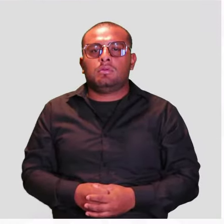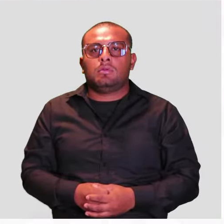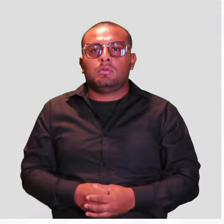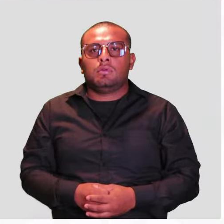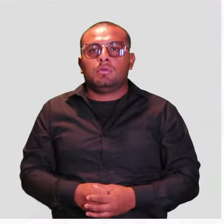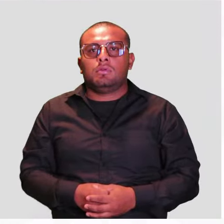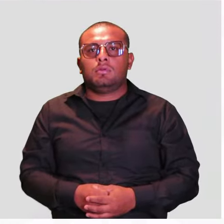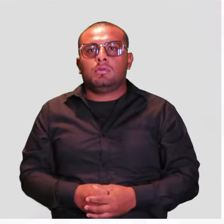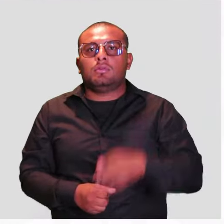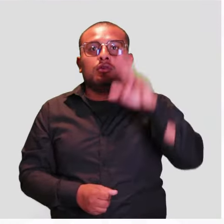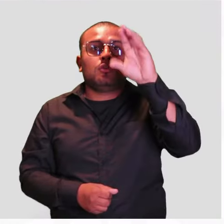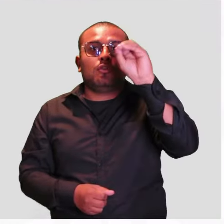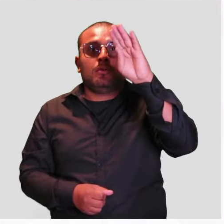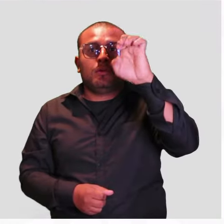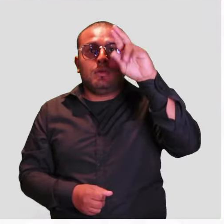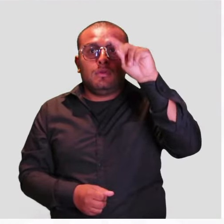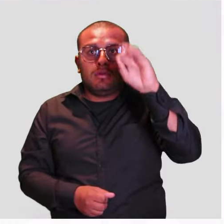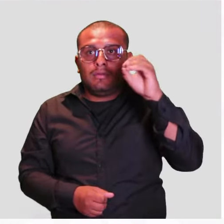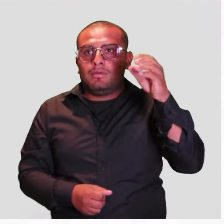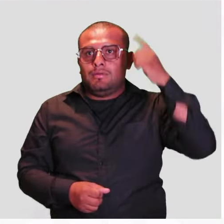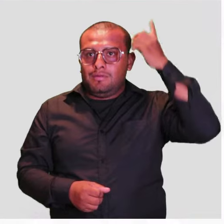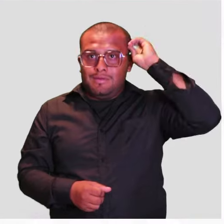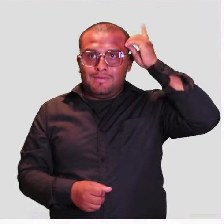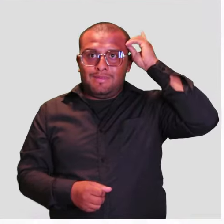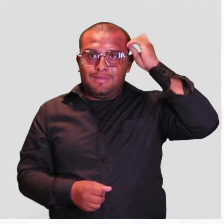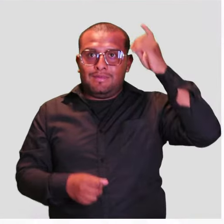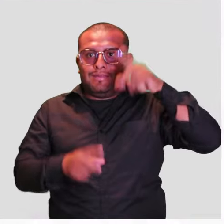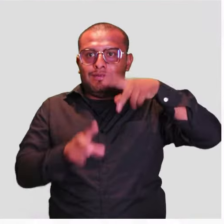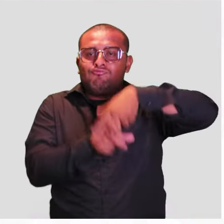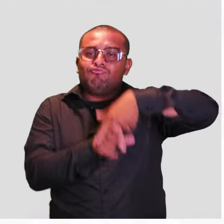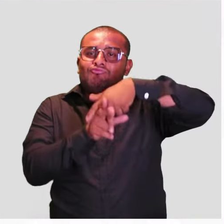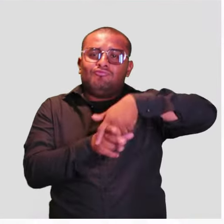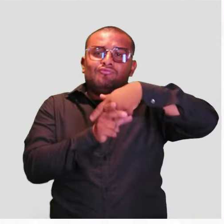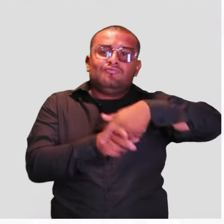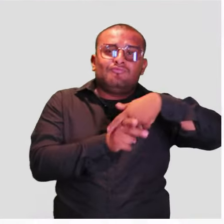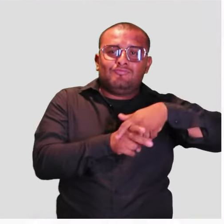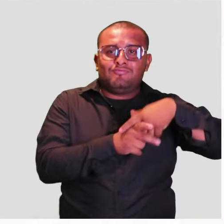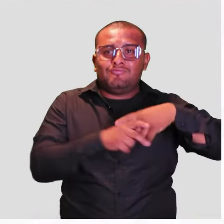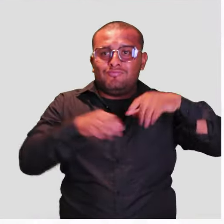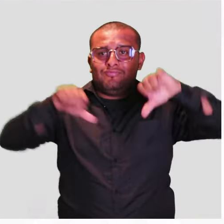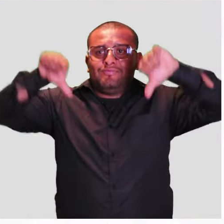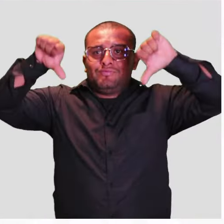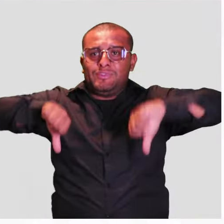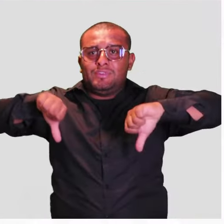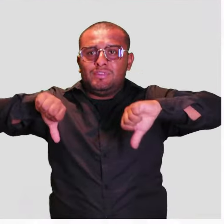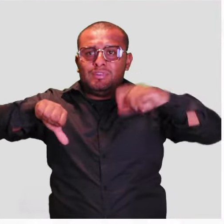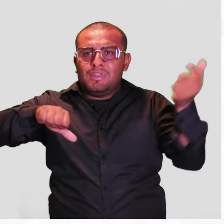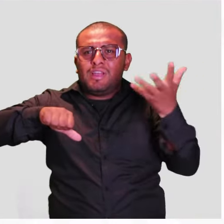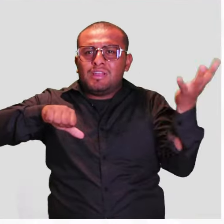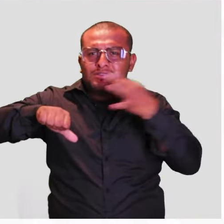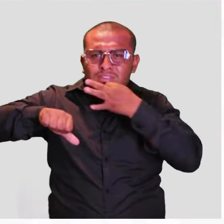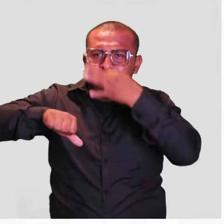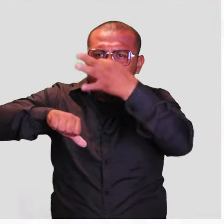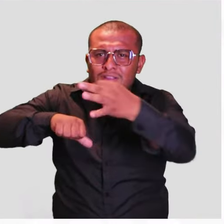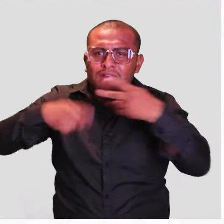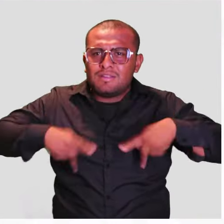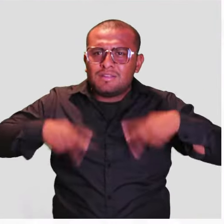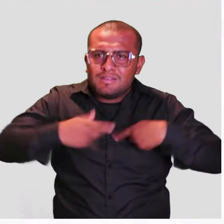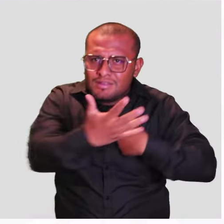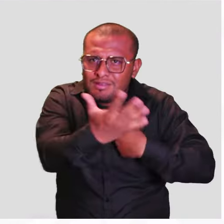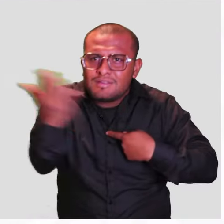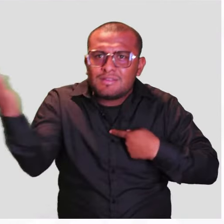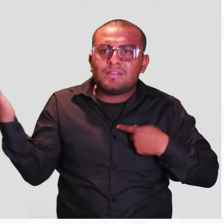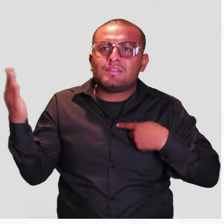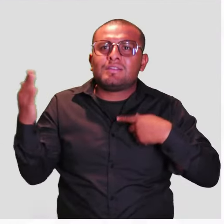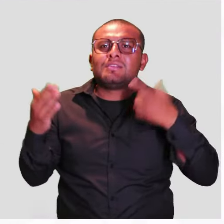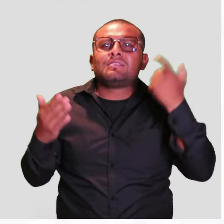Roberto va en caballo de Hacienda a perder. Roberto Cabrera, tienes que decirle a la gente de dónde